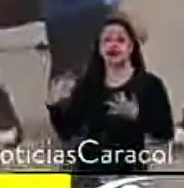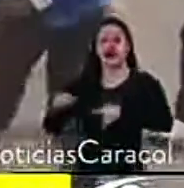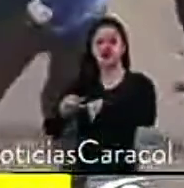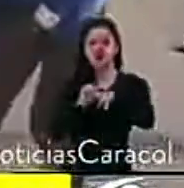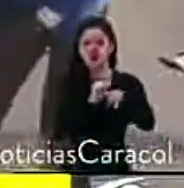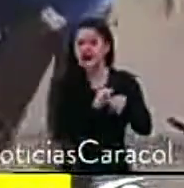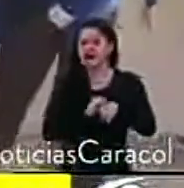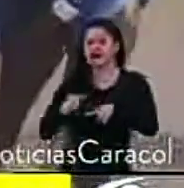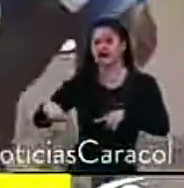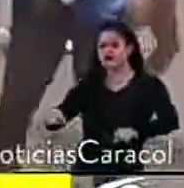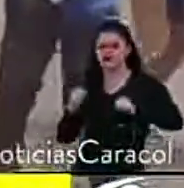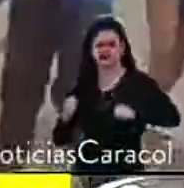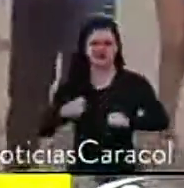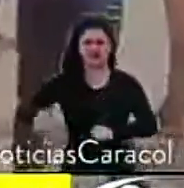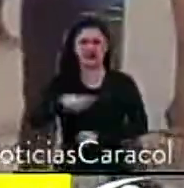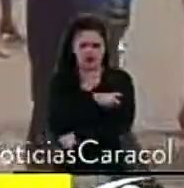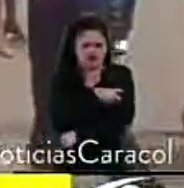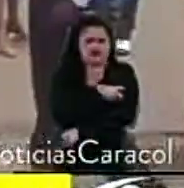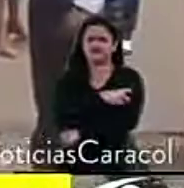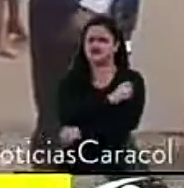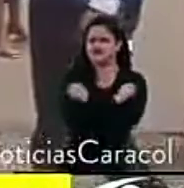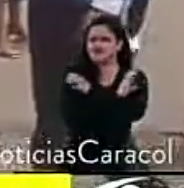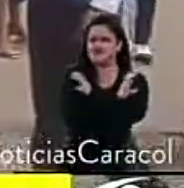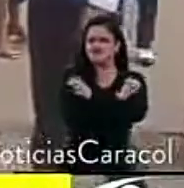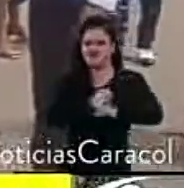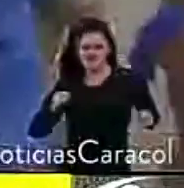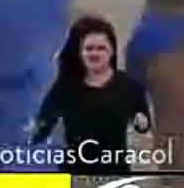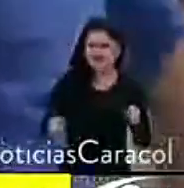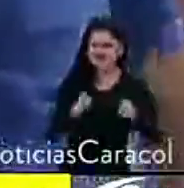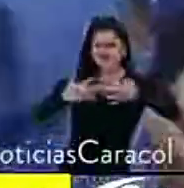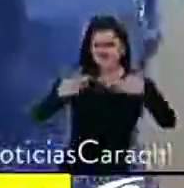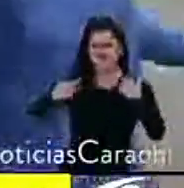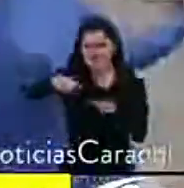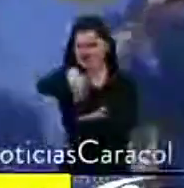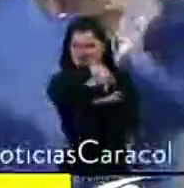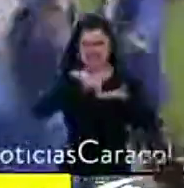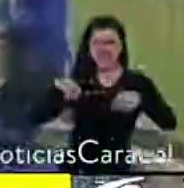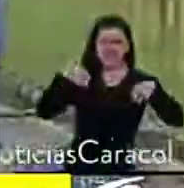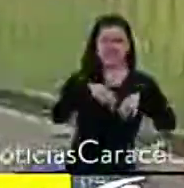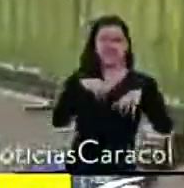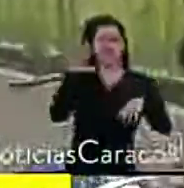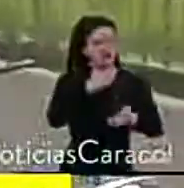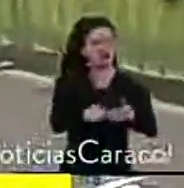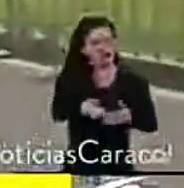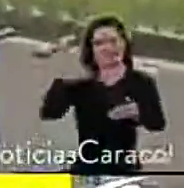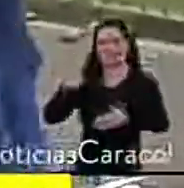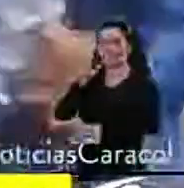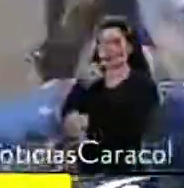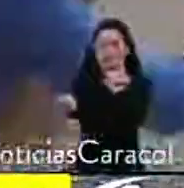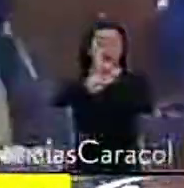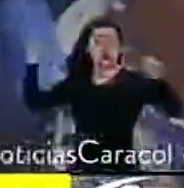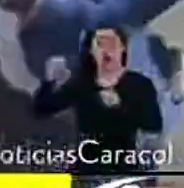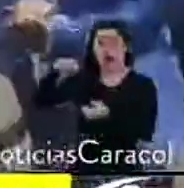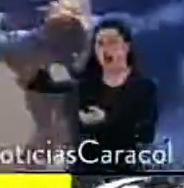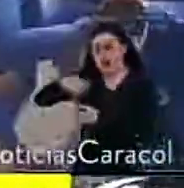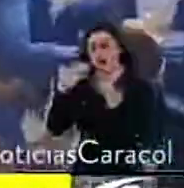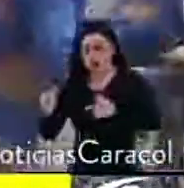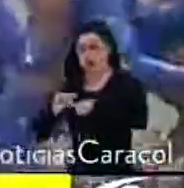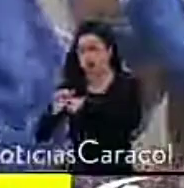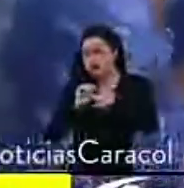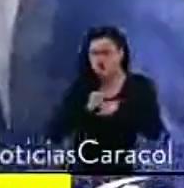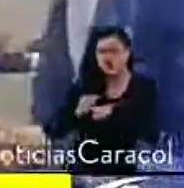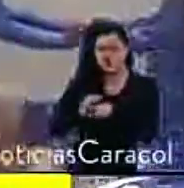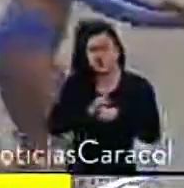que inicia el tradicional Salsódromo, desde las 10 de la mañana los bailarines le madrugaron a esta fiesta. Volver a la presencialidad le da un valor